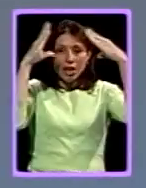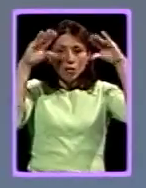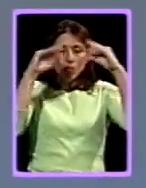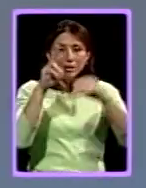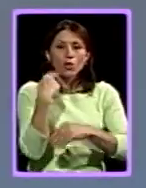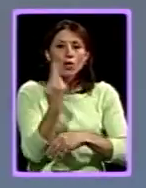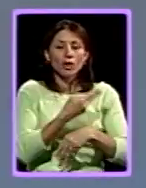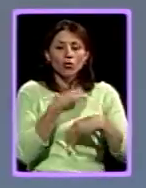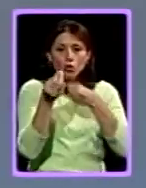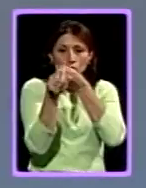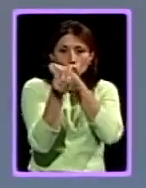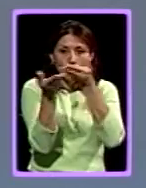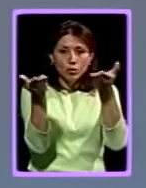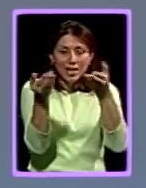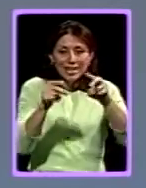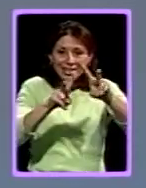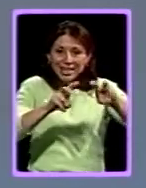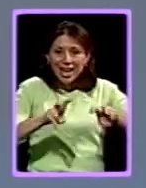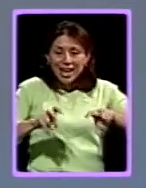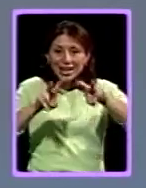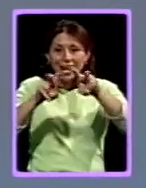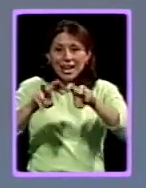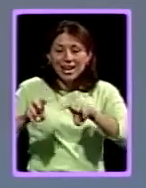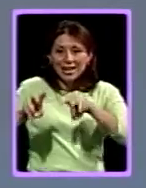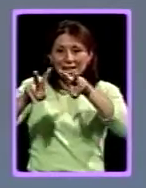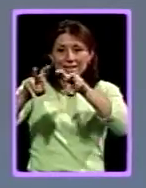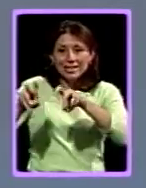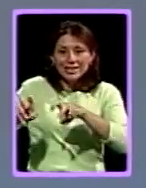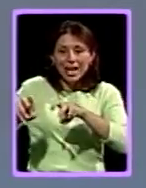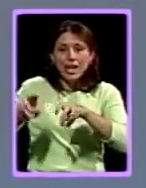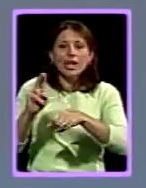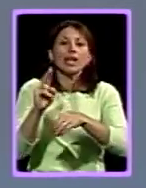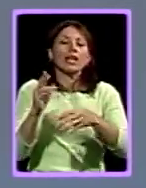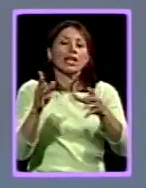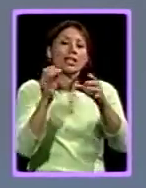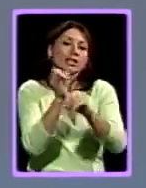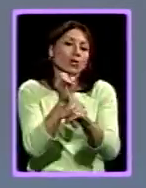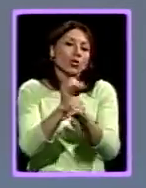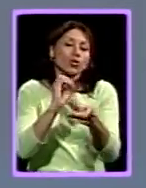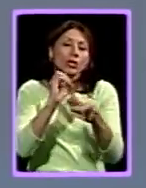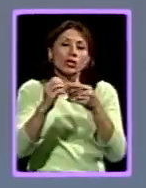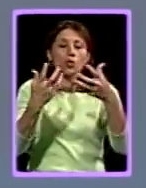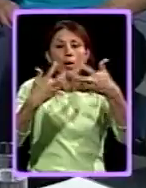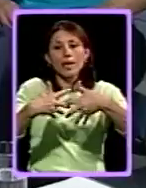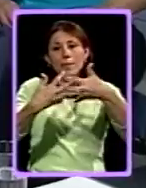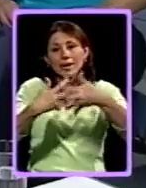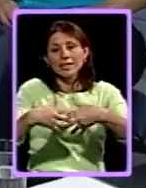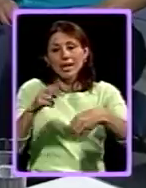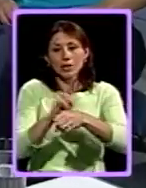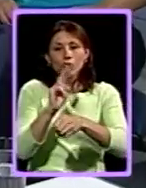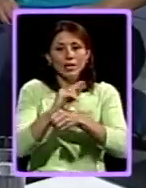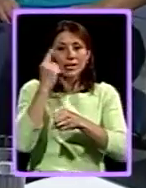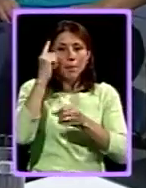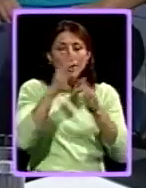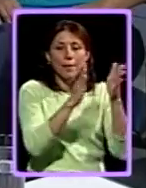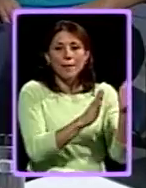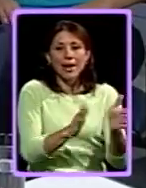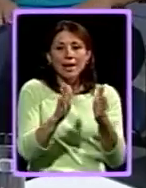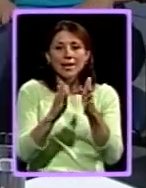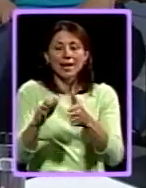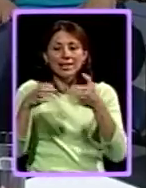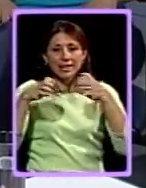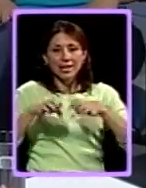encuesta es analizada y utilizada por las empresas y las instituciones para poder planear sus estrategias. Hay